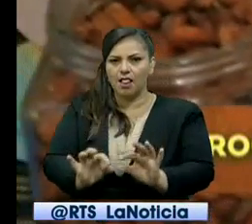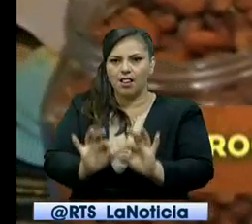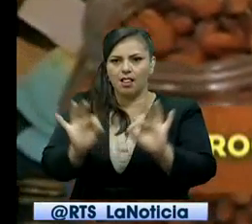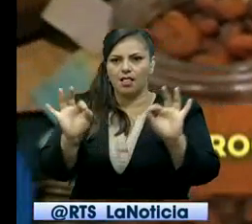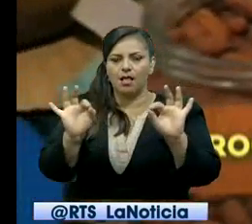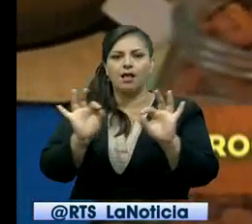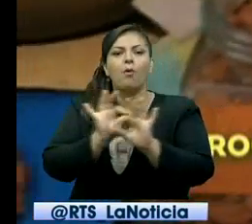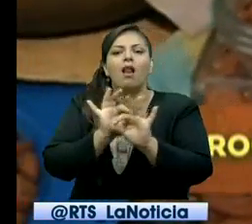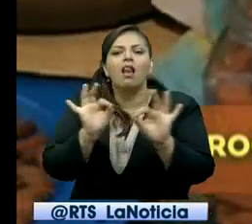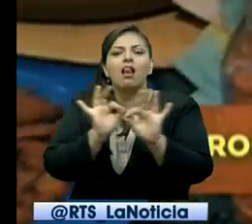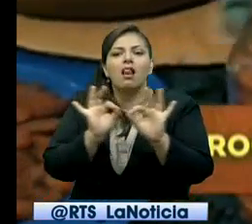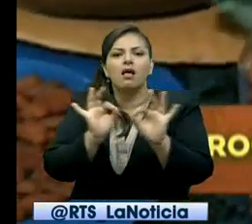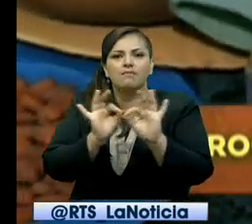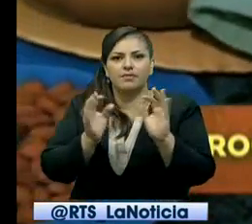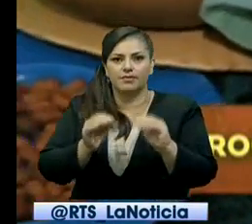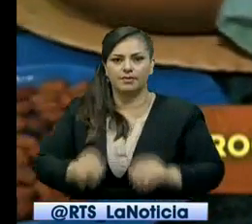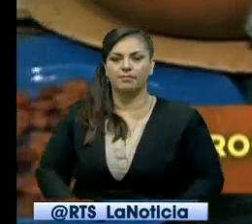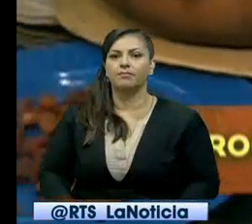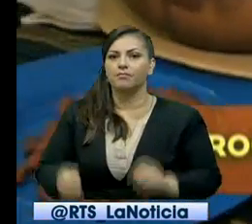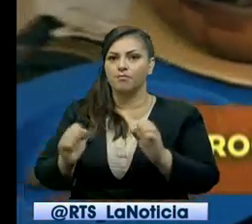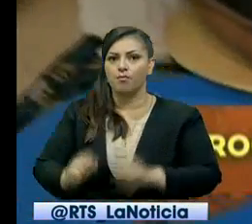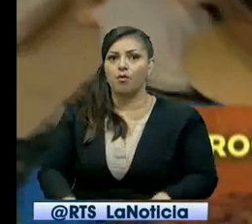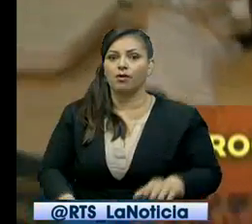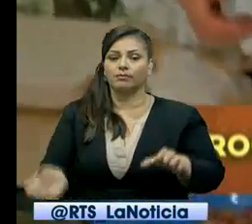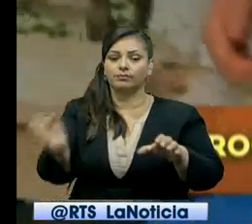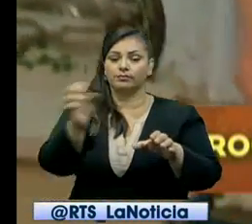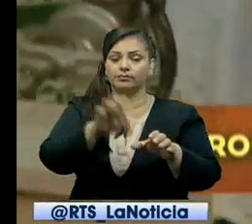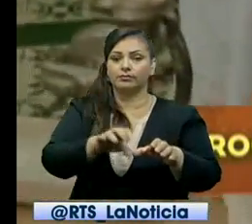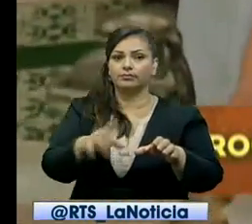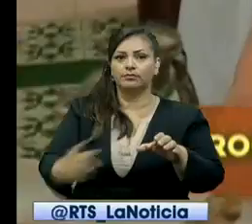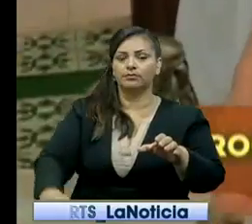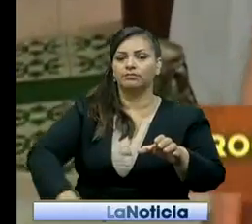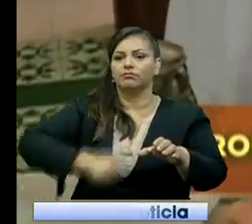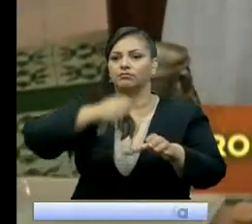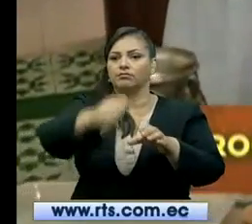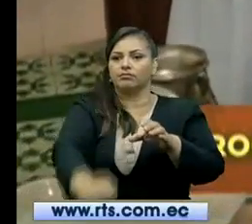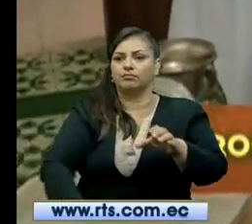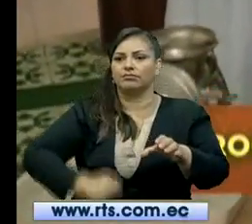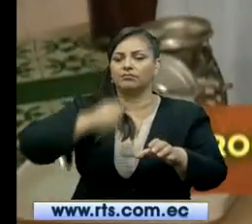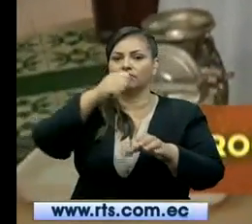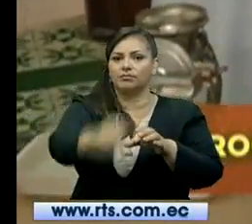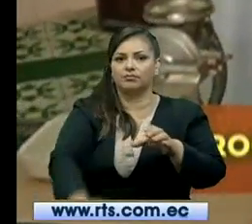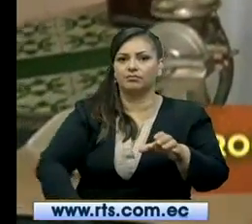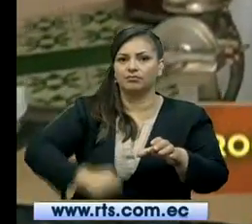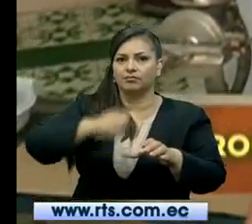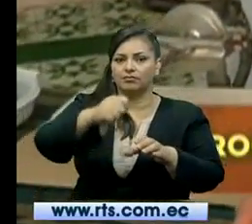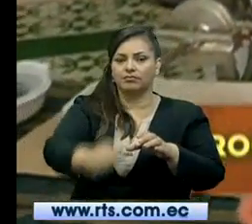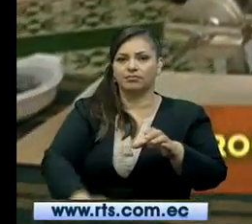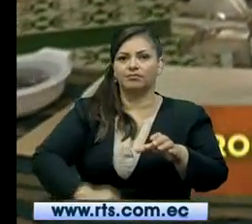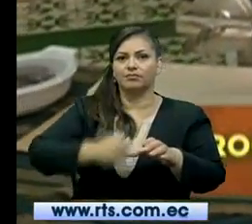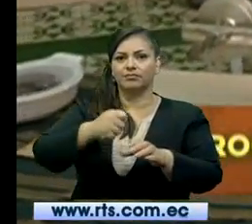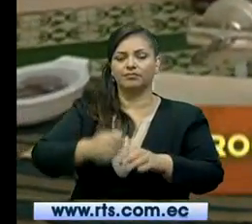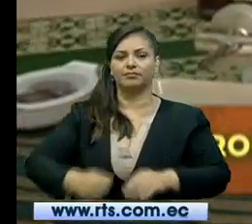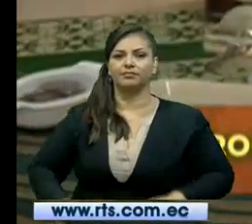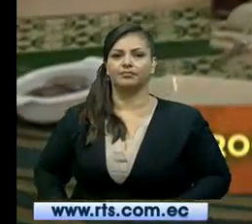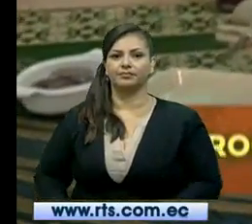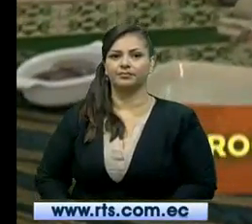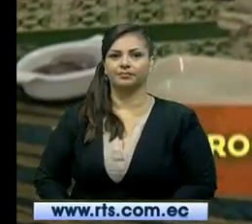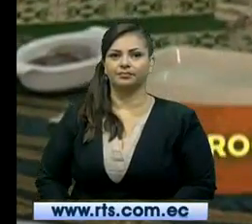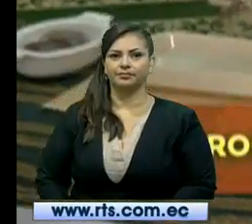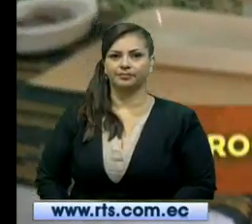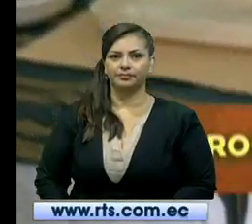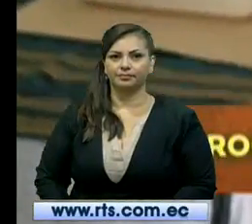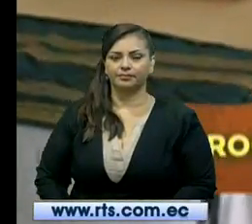para para podérselo molerio y pasarlo a a un proceso que nos